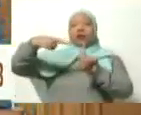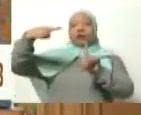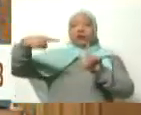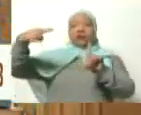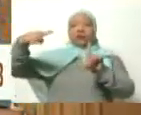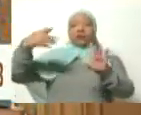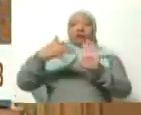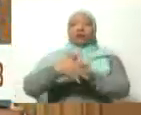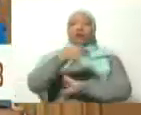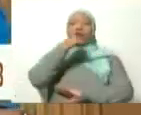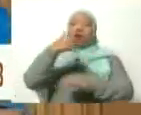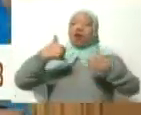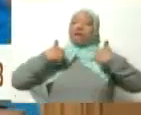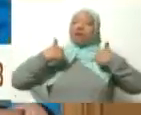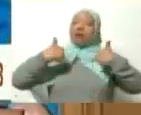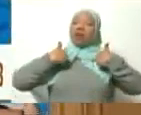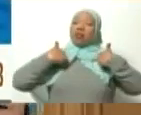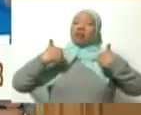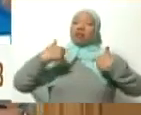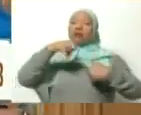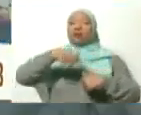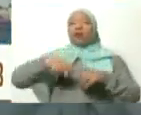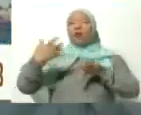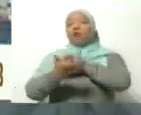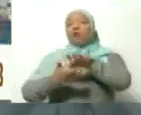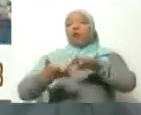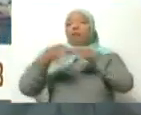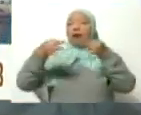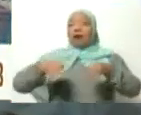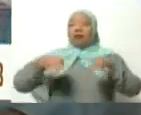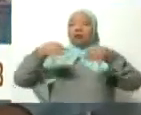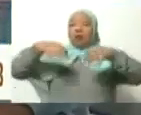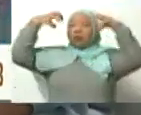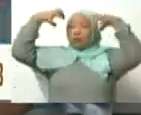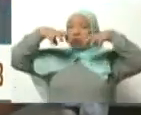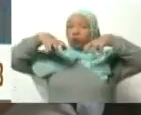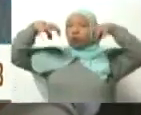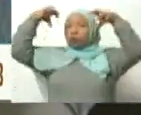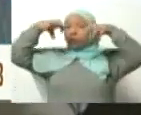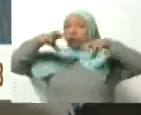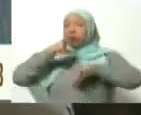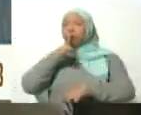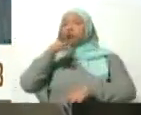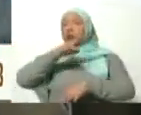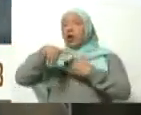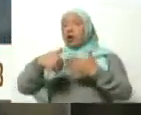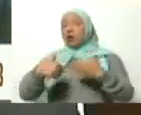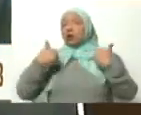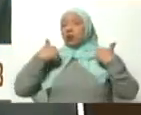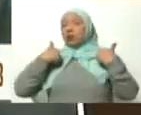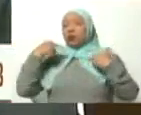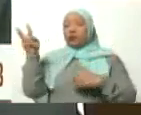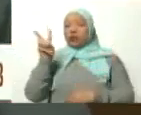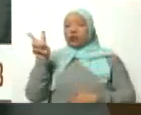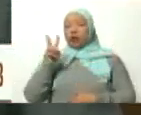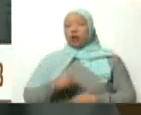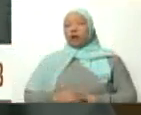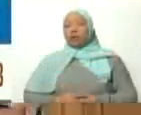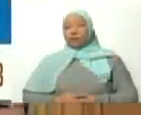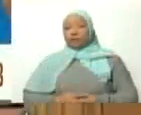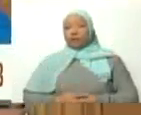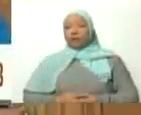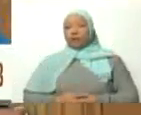para mitigar los efectos de la crisis climática y de las terribles lluvias que han azotado a nuestro país. Y vale